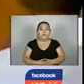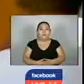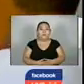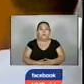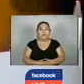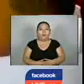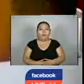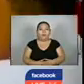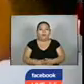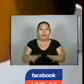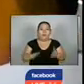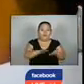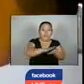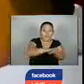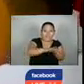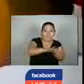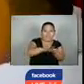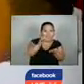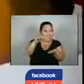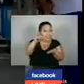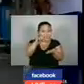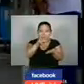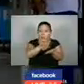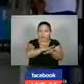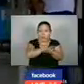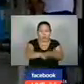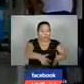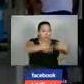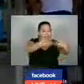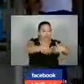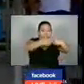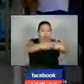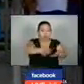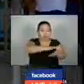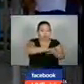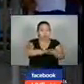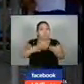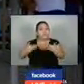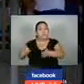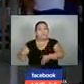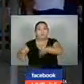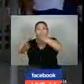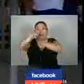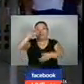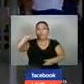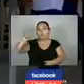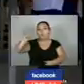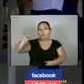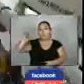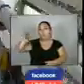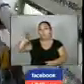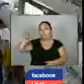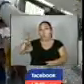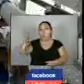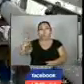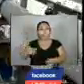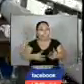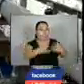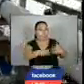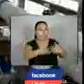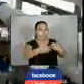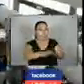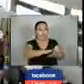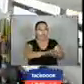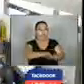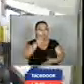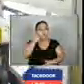Eliminar la sal del agua es el trabajo que realiza una planta que fue inaugurada por la Administración Nacional de Acueductos y Alcantarillados ANDA, en la